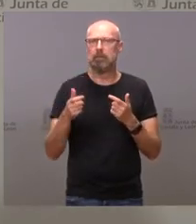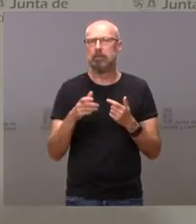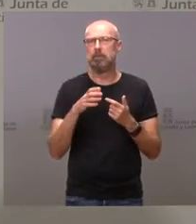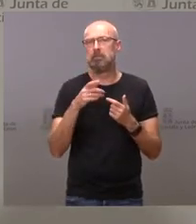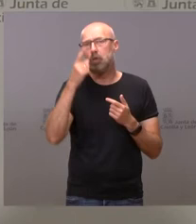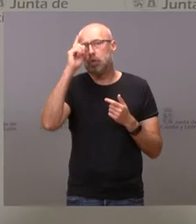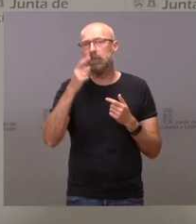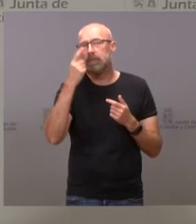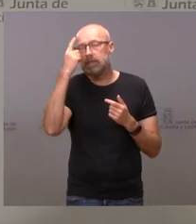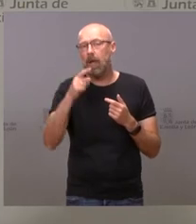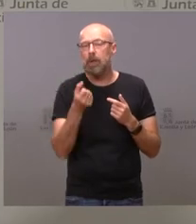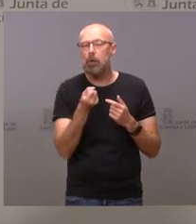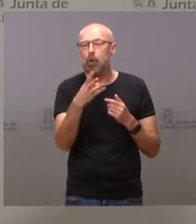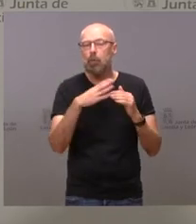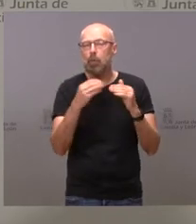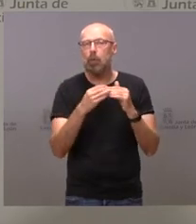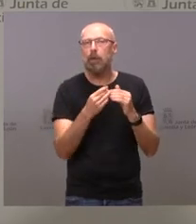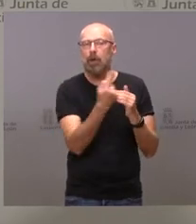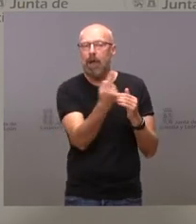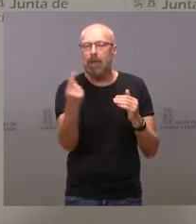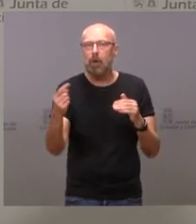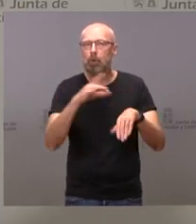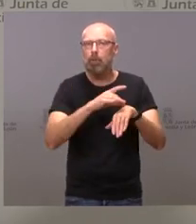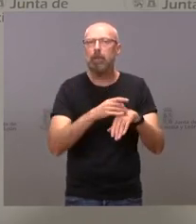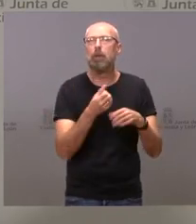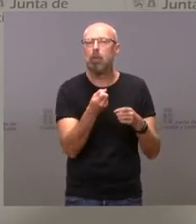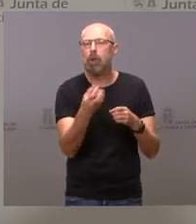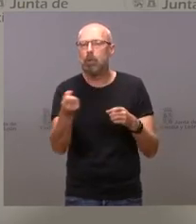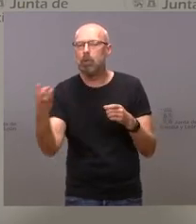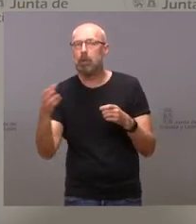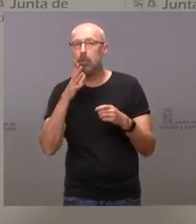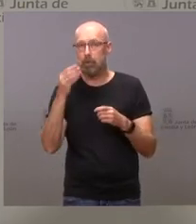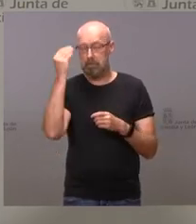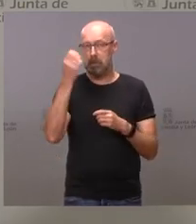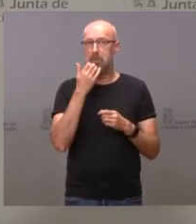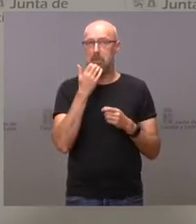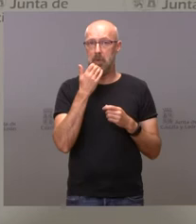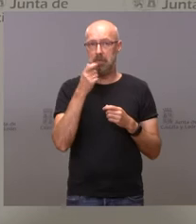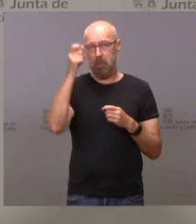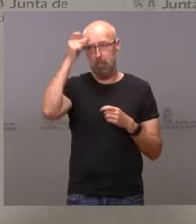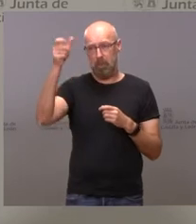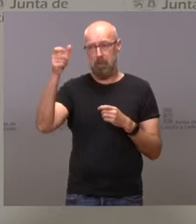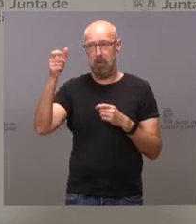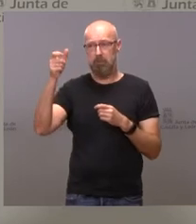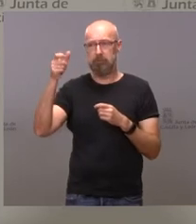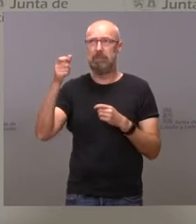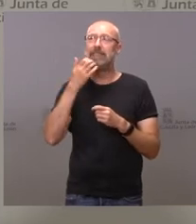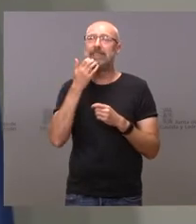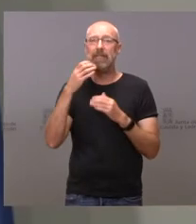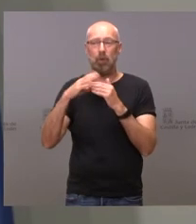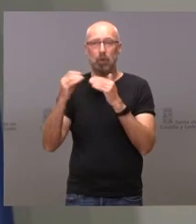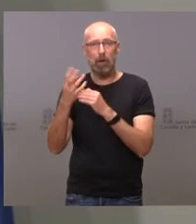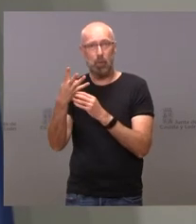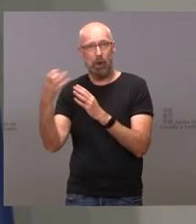tener, diferencias urbanas o rurales, pero creo que 400 pacientes en el mundo rural, no sé si habrá muchos médicos.